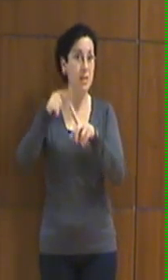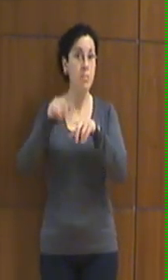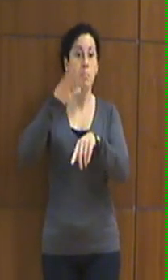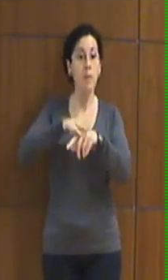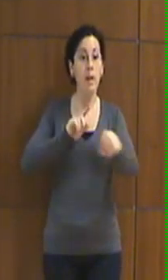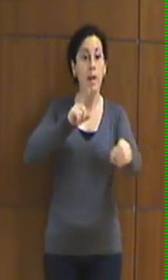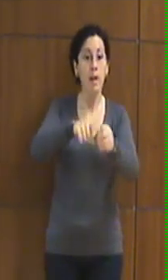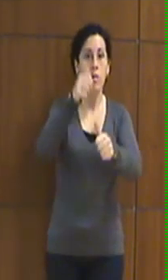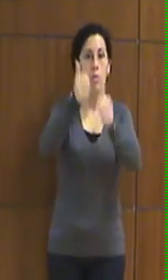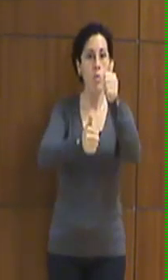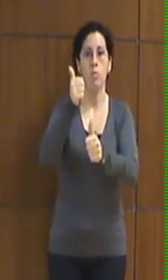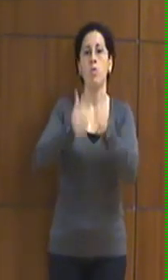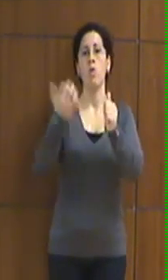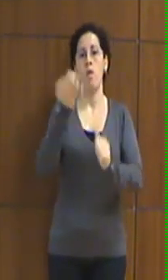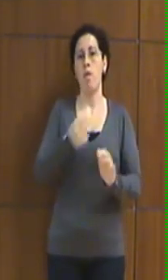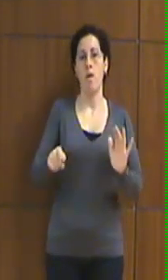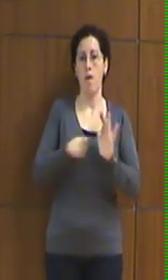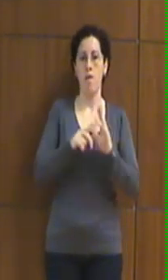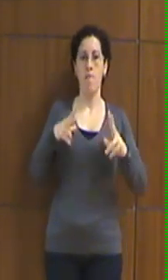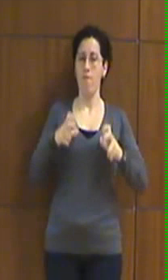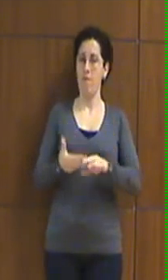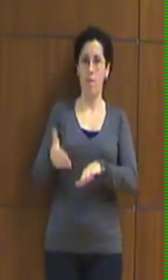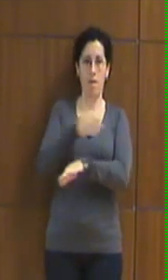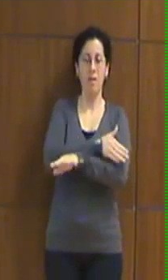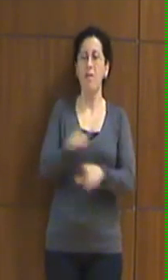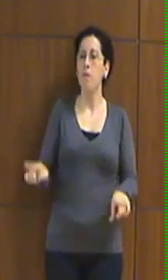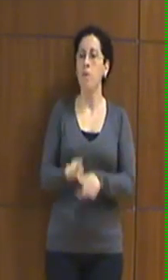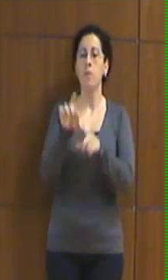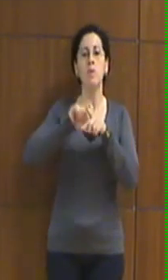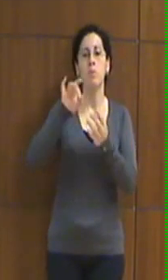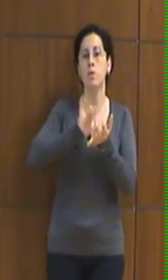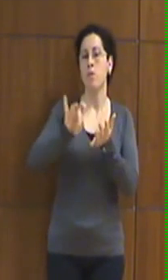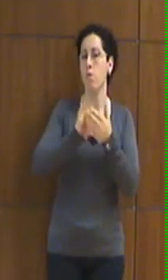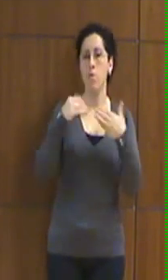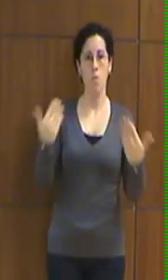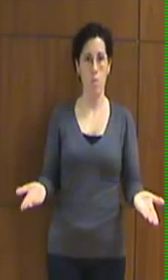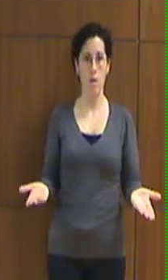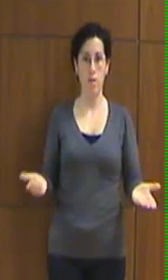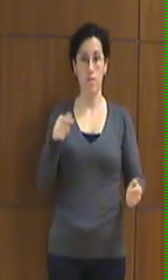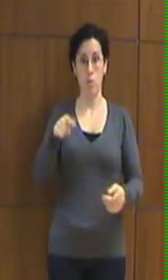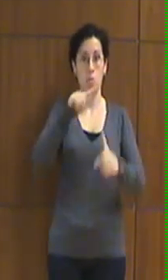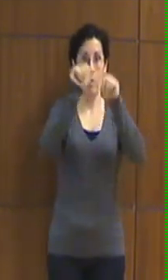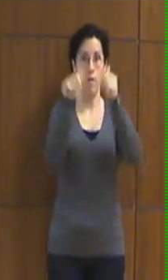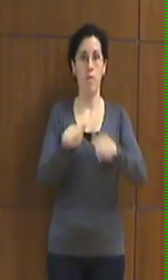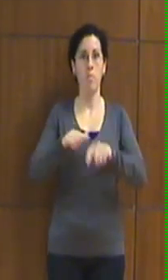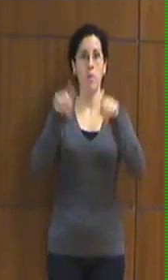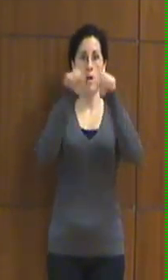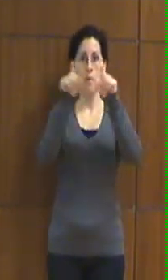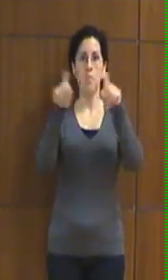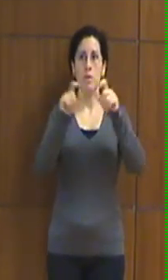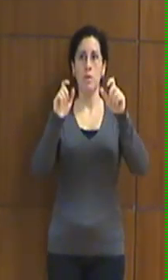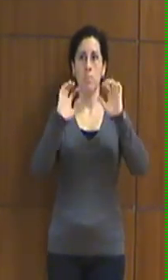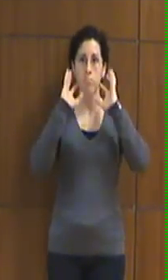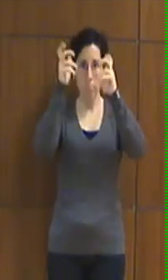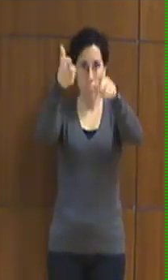participar en los concursos de adjudicación de cualquier tipo de servicio. Así que es una manera que las empresas se pongan las pilas.